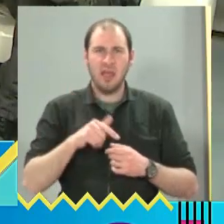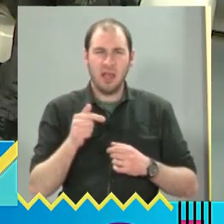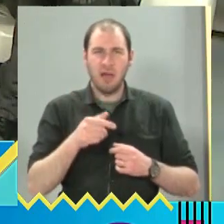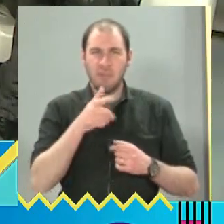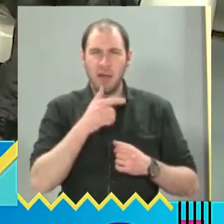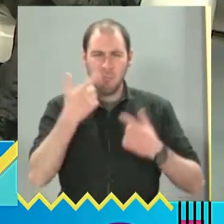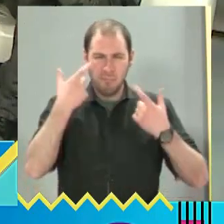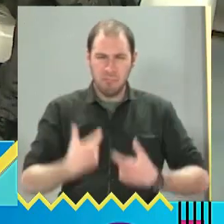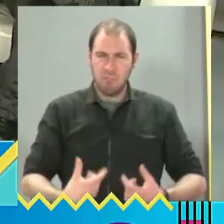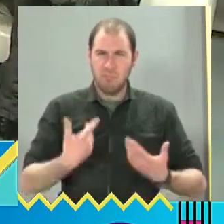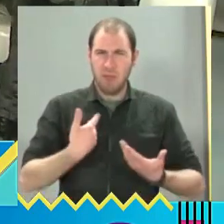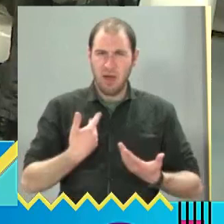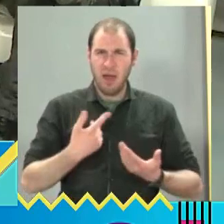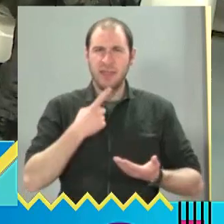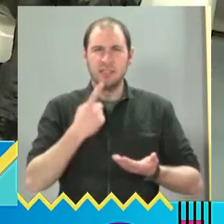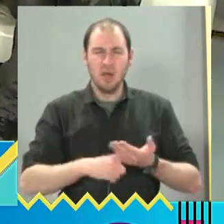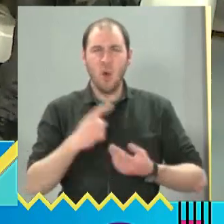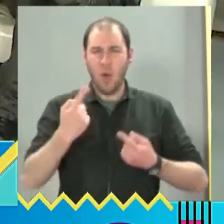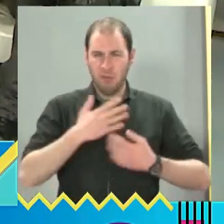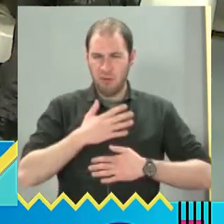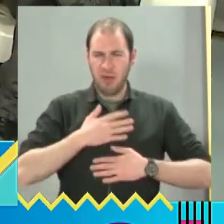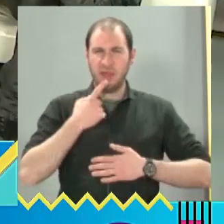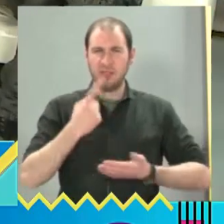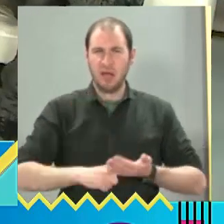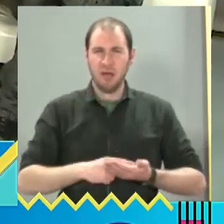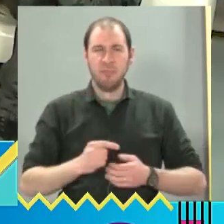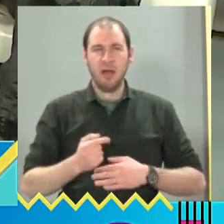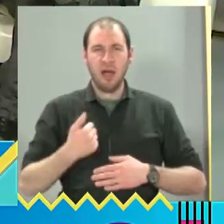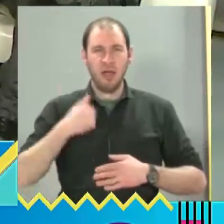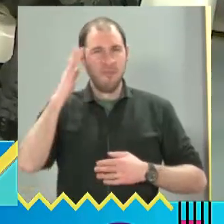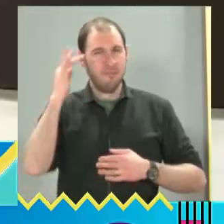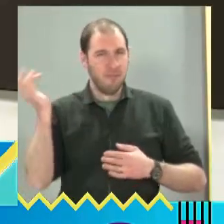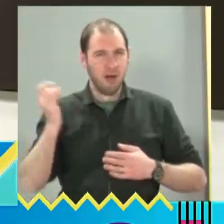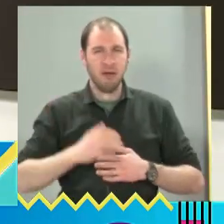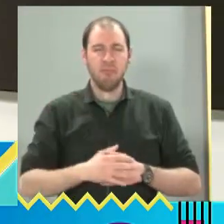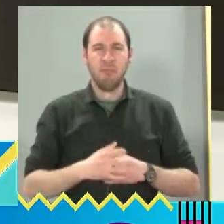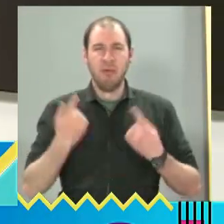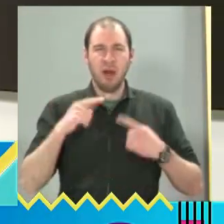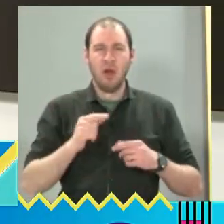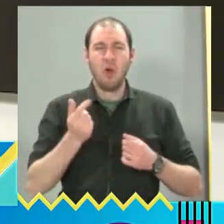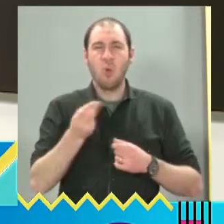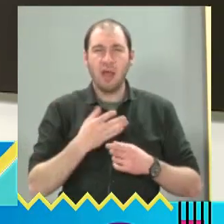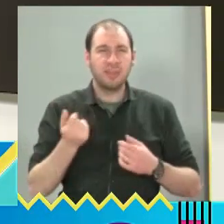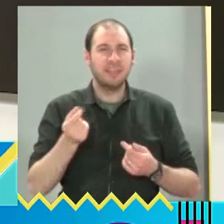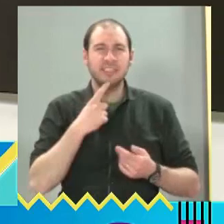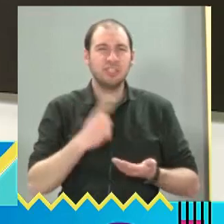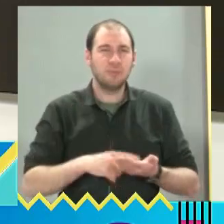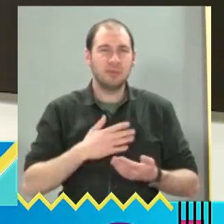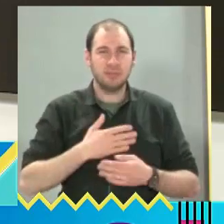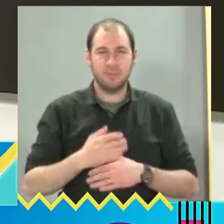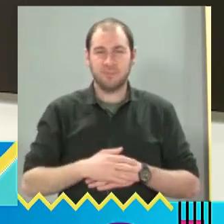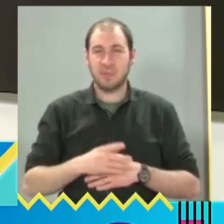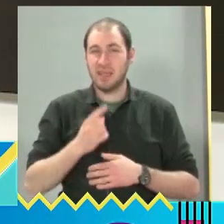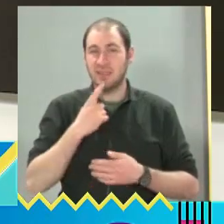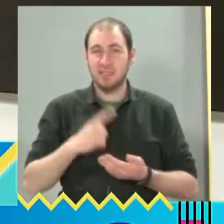seres humanos. En definitiva, ¿cuánto decidimos nosotros, no? Quizá me puse filosófica en esto, pero ¿cuánto hay de decisión de uno? En realidad,